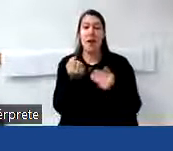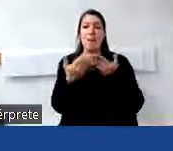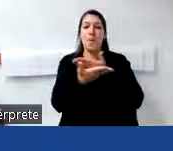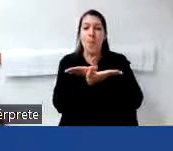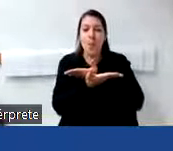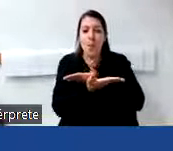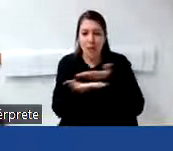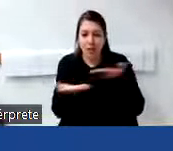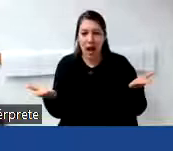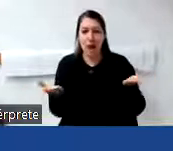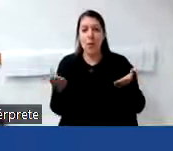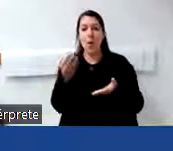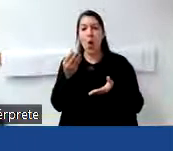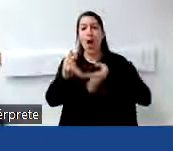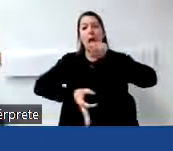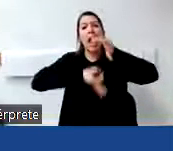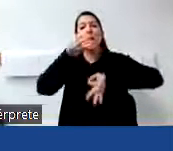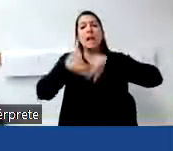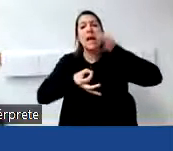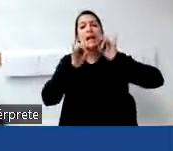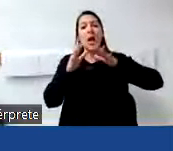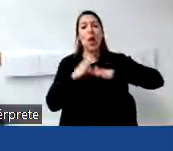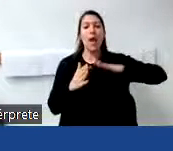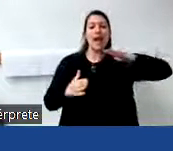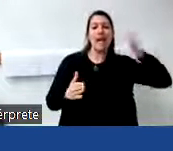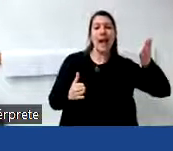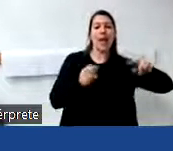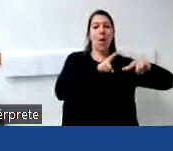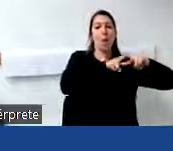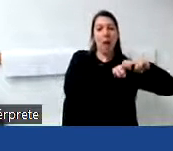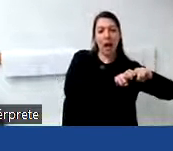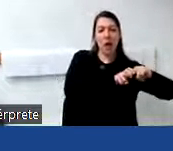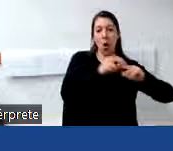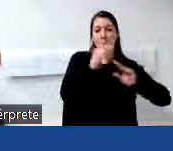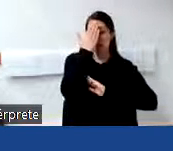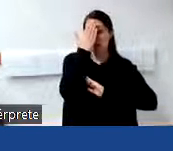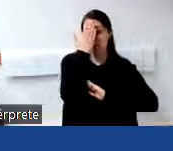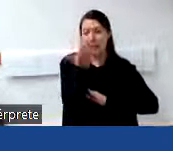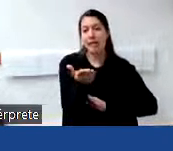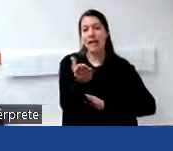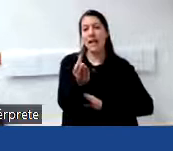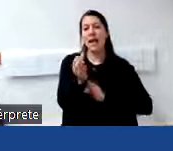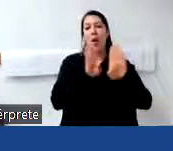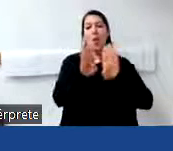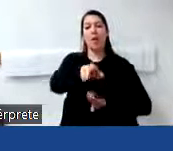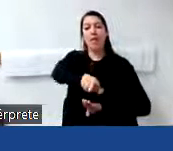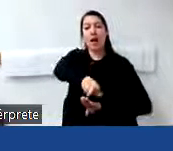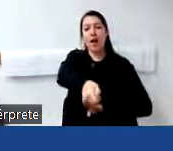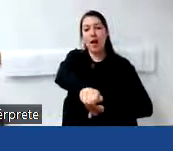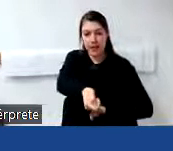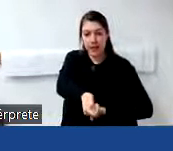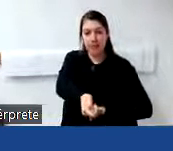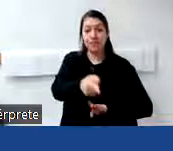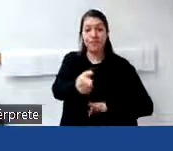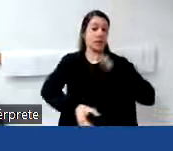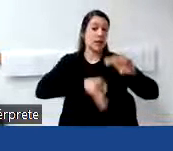mostrarle de forma oral. A tu izquierda tenés un banco, de frente tenés el pestillo de la puerta, y ese